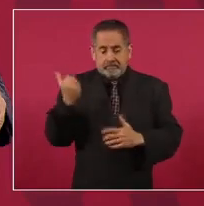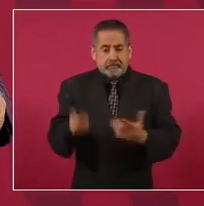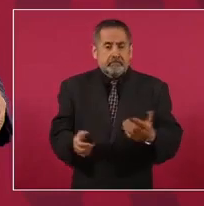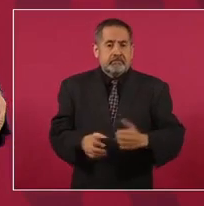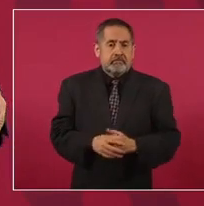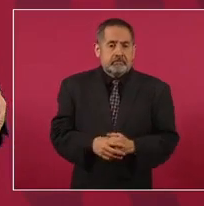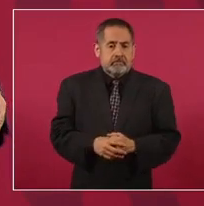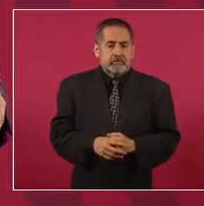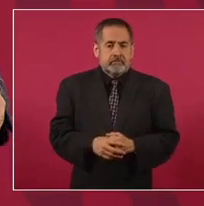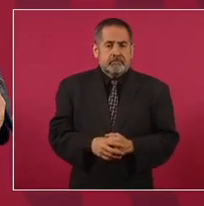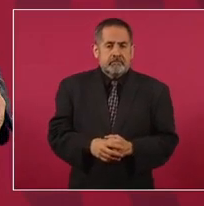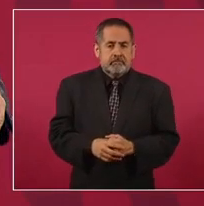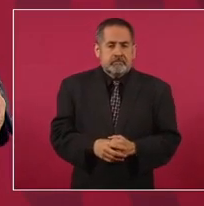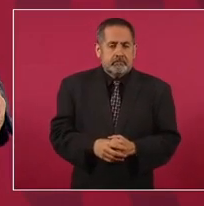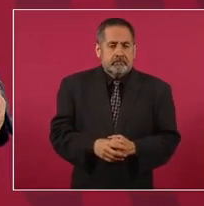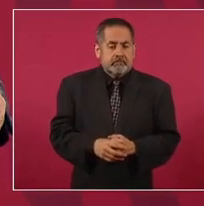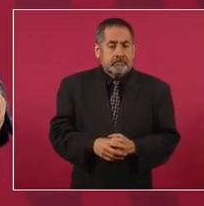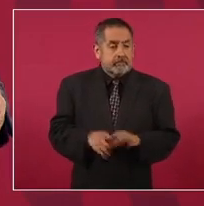Lo